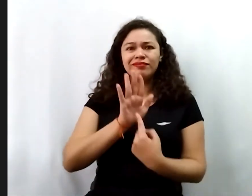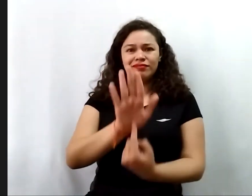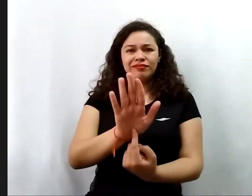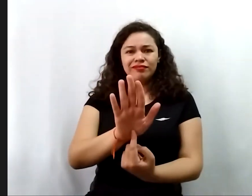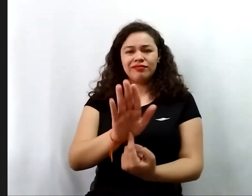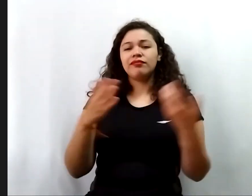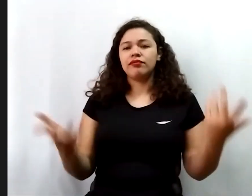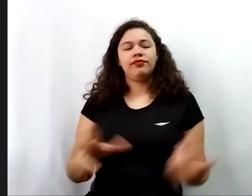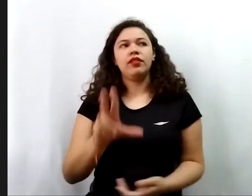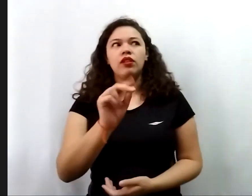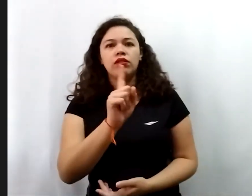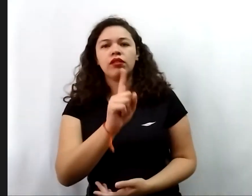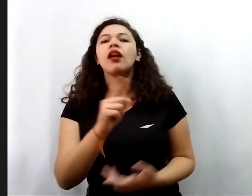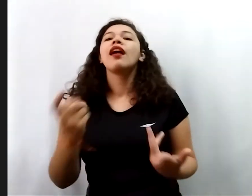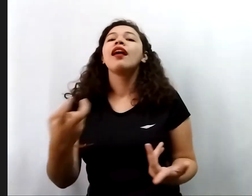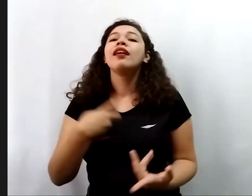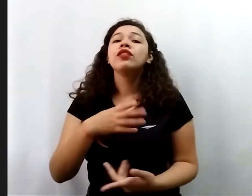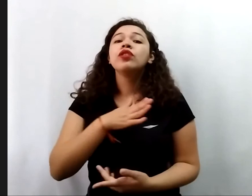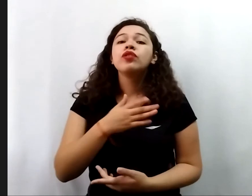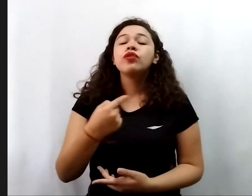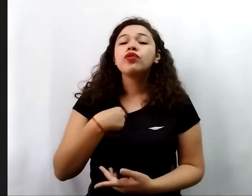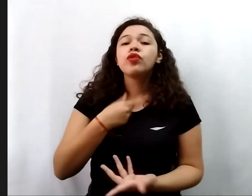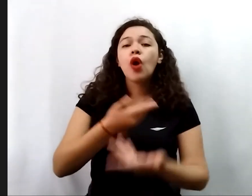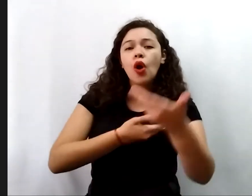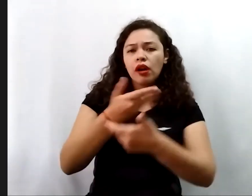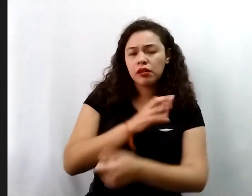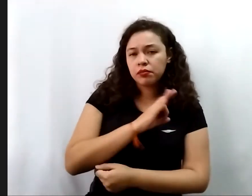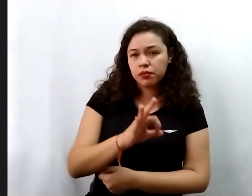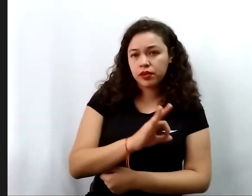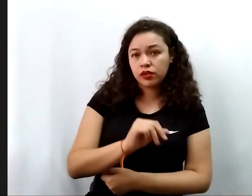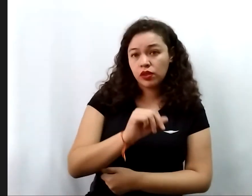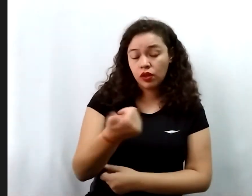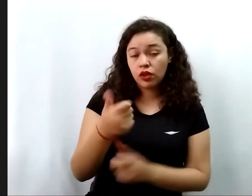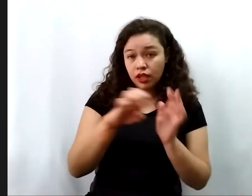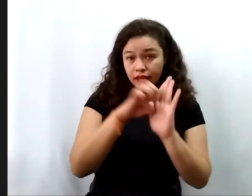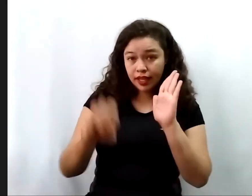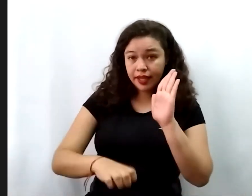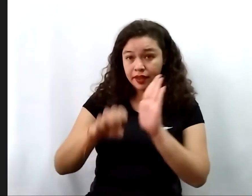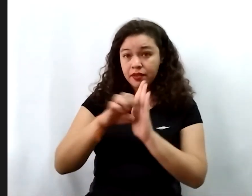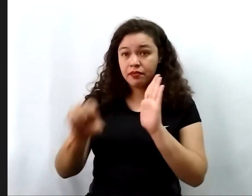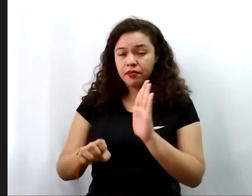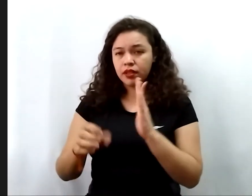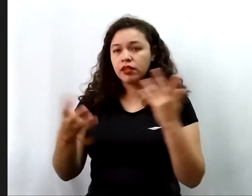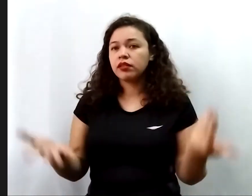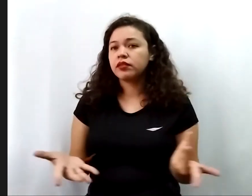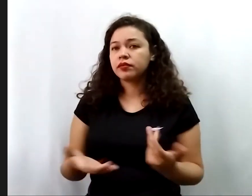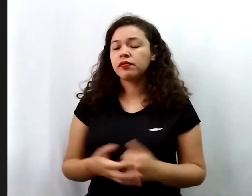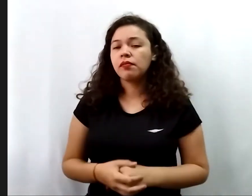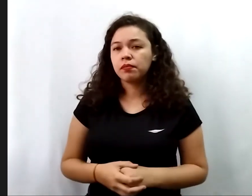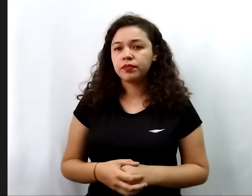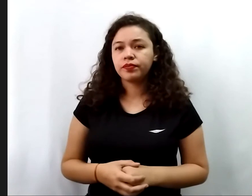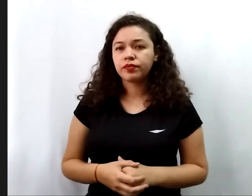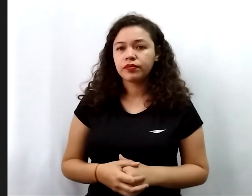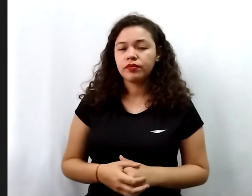pues eso es lo que yo puedo compartir contigo y otra serie de ejemplos que se dan en estos